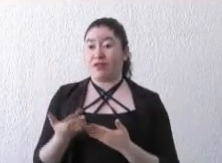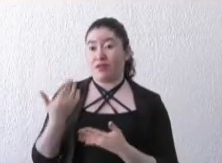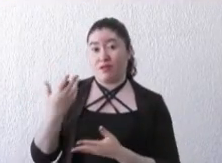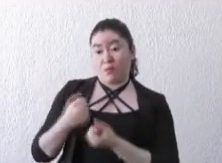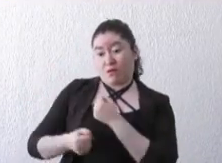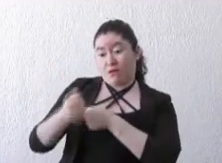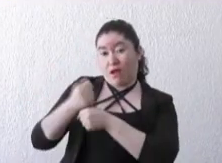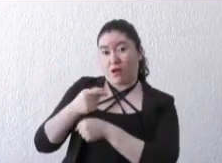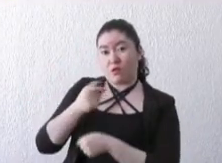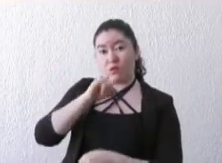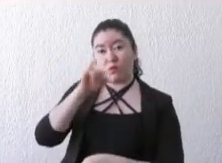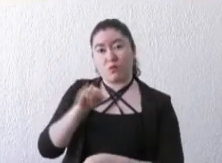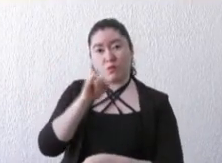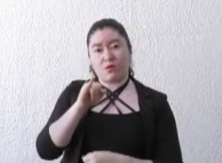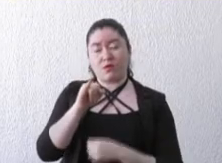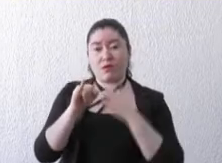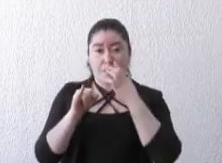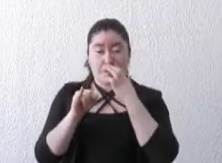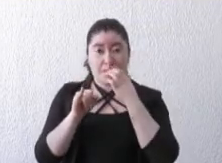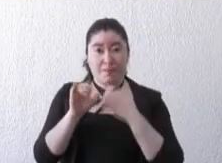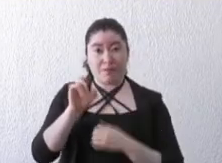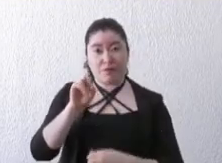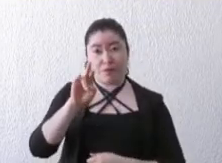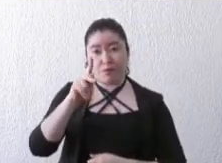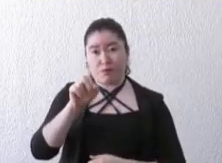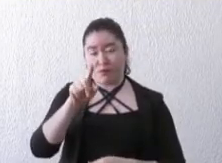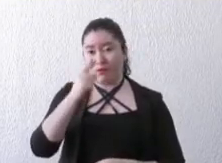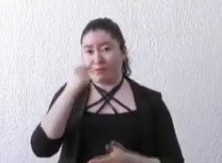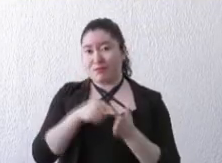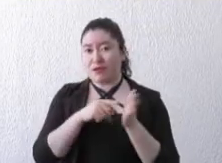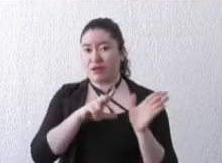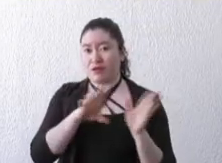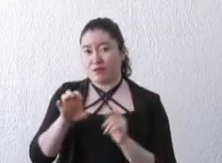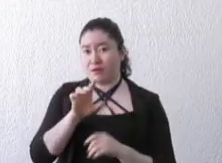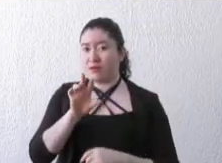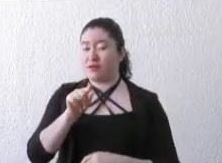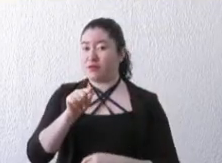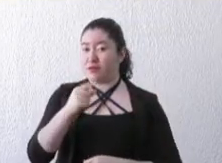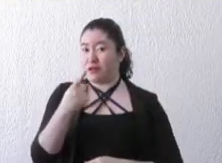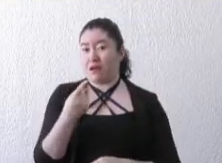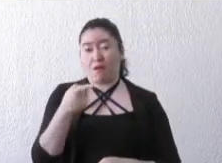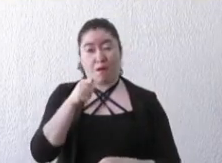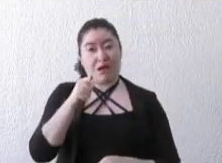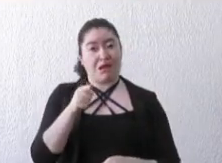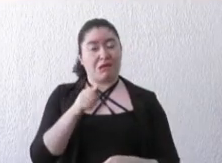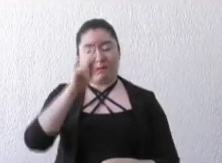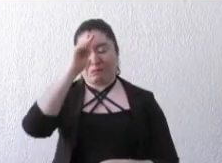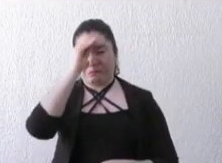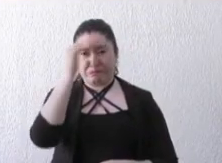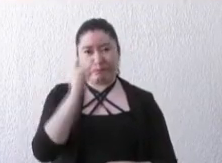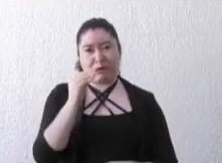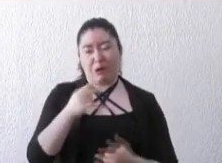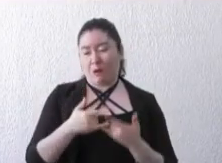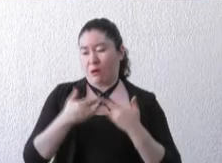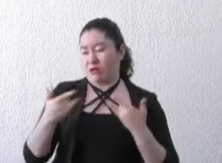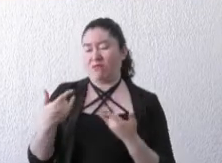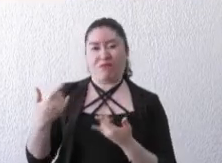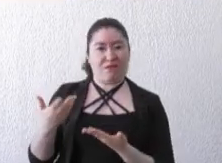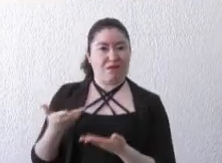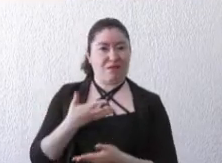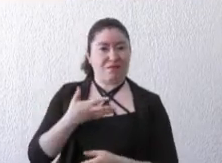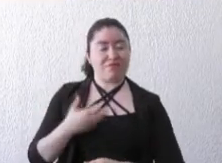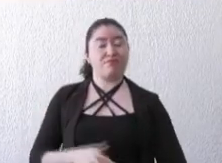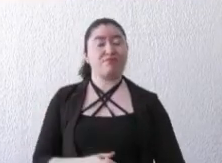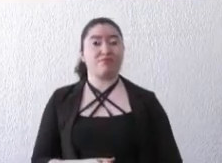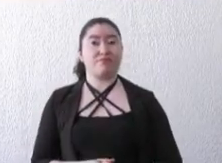del 10 de junio de 1971, se vivió uno de los peores episodios de esta ciudad. Pero